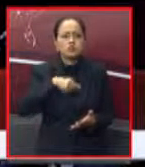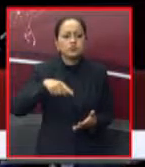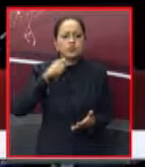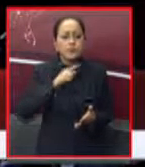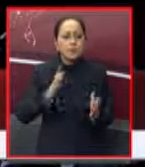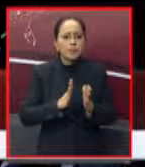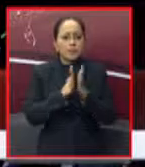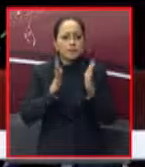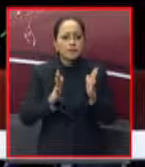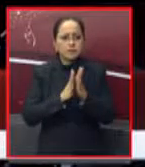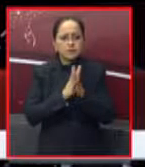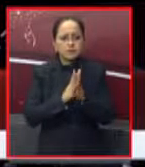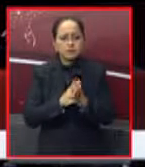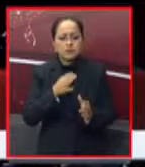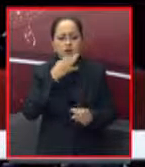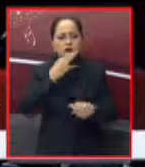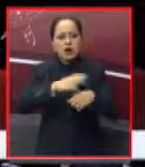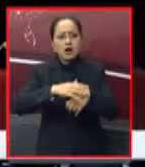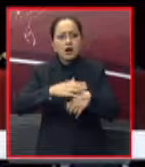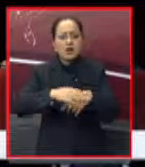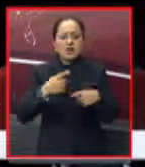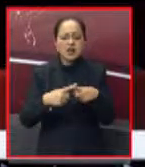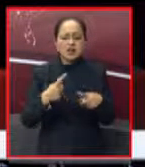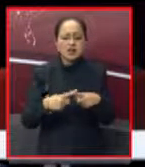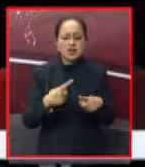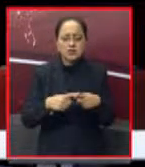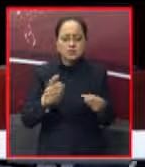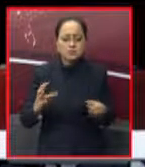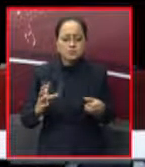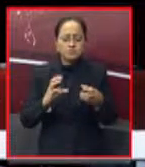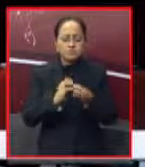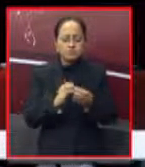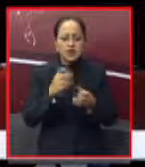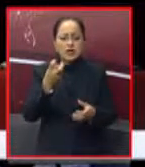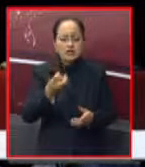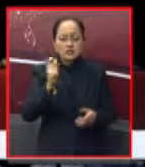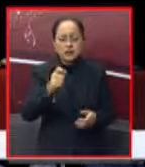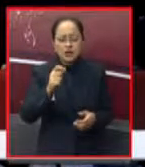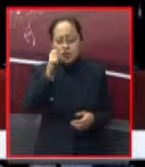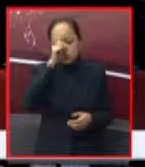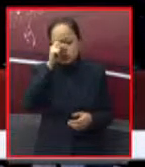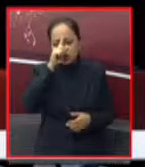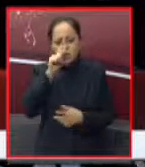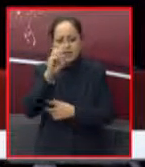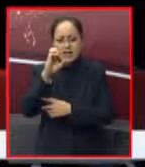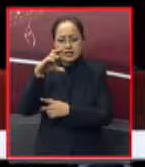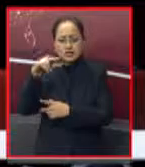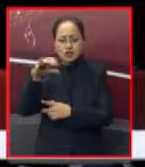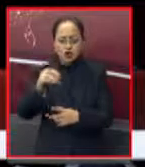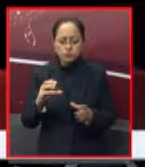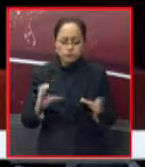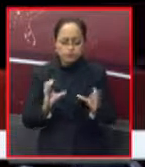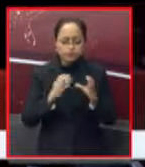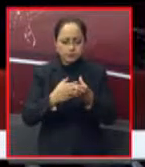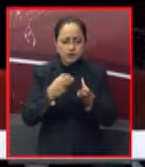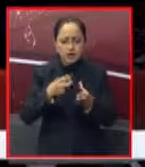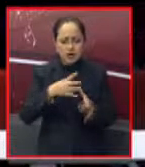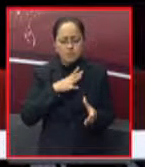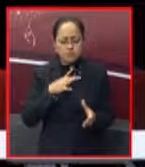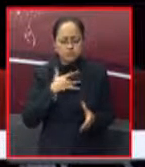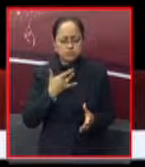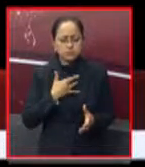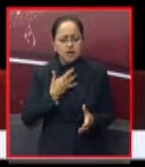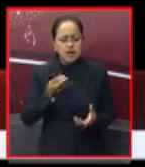El llamado es a que quienes integren el Consejo Técnico lo hagan con conciencia social, lo hagan con el concepto